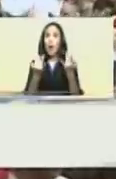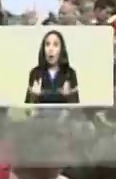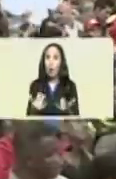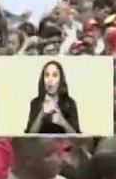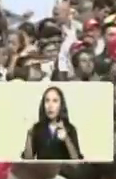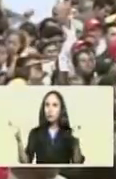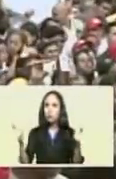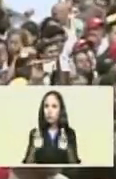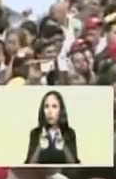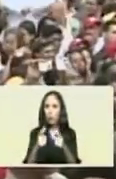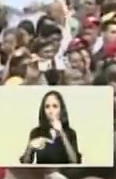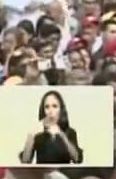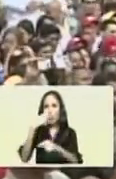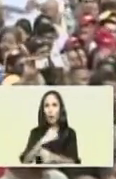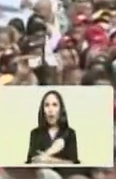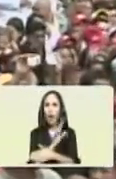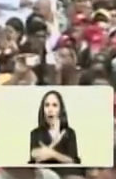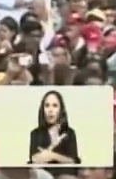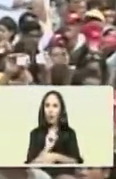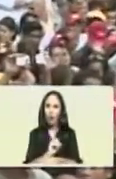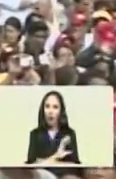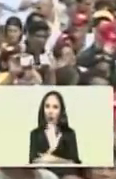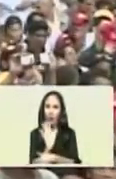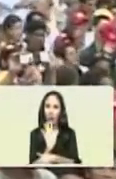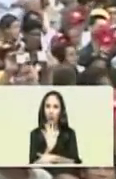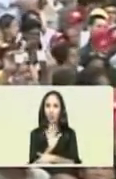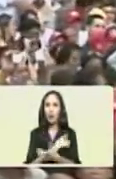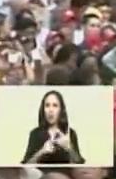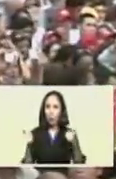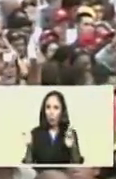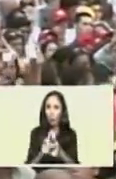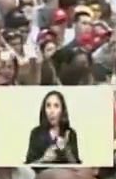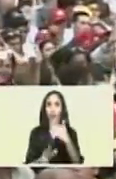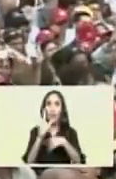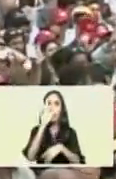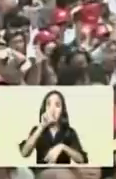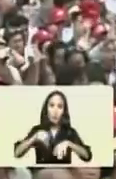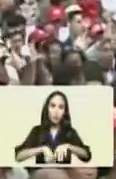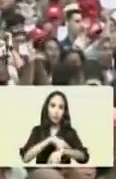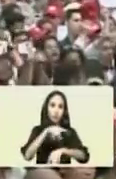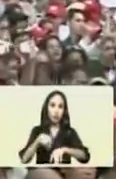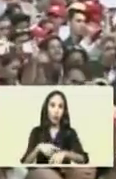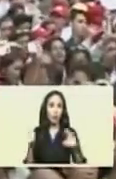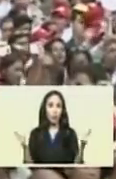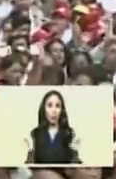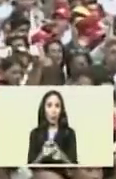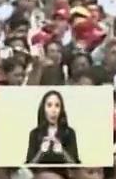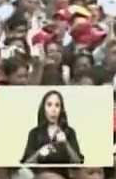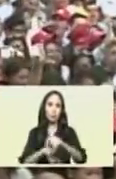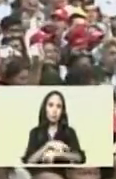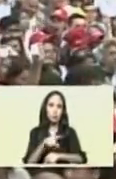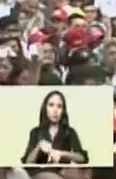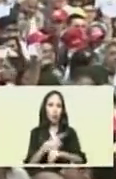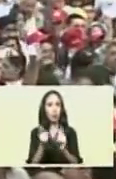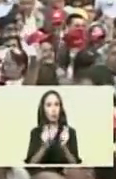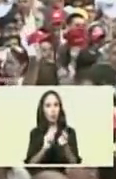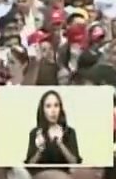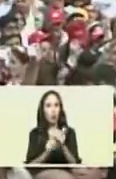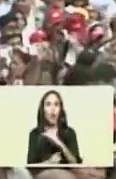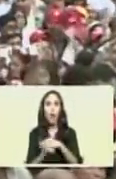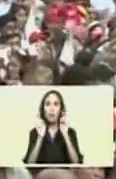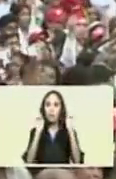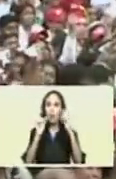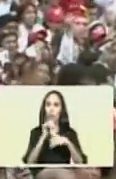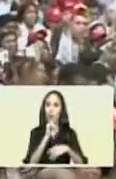del alba estuvimos tres horas conversando varios temas que ahora vamos a anunciar